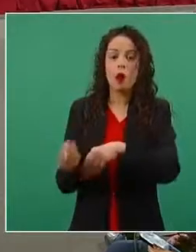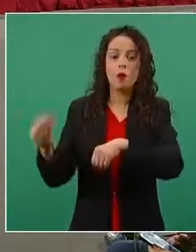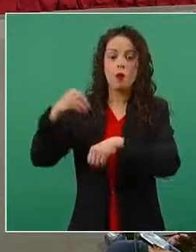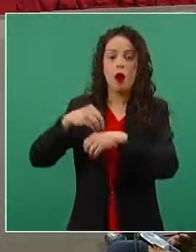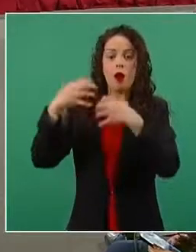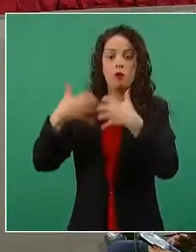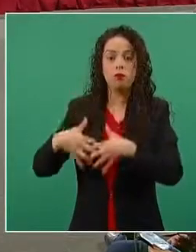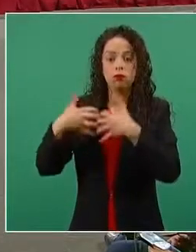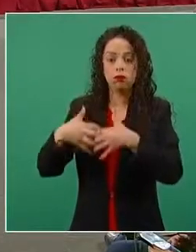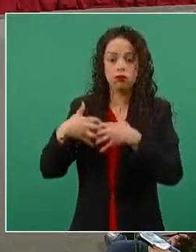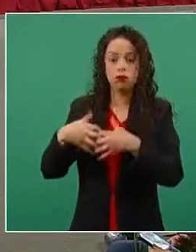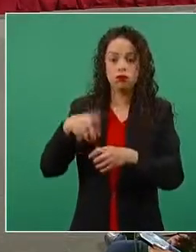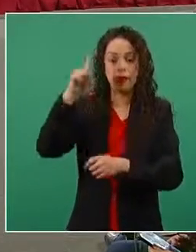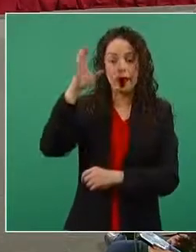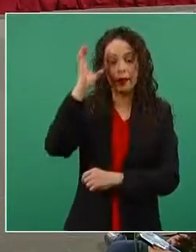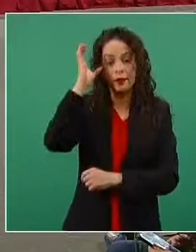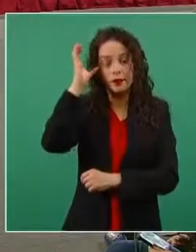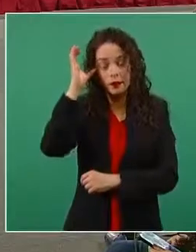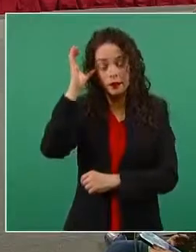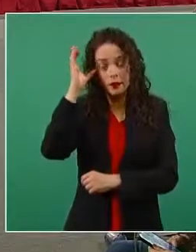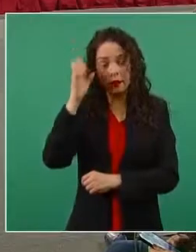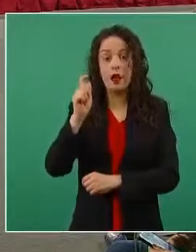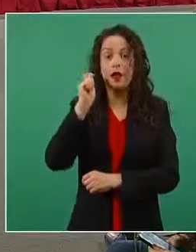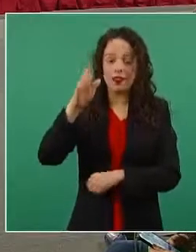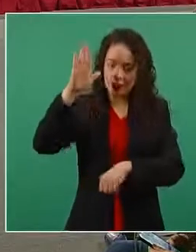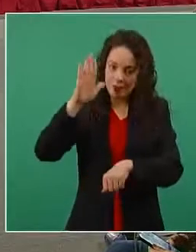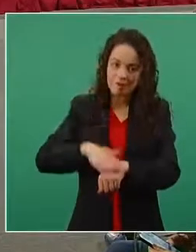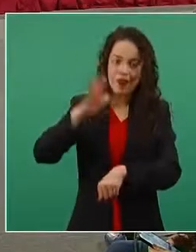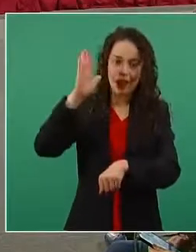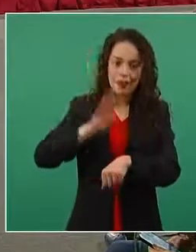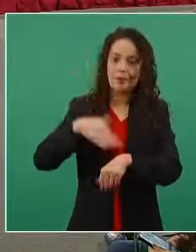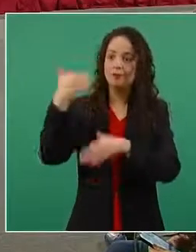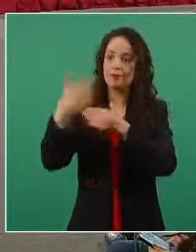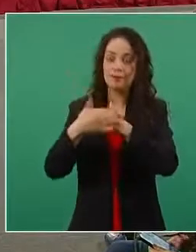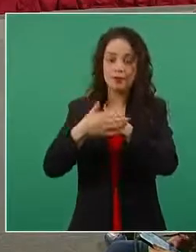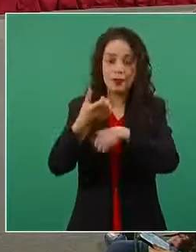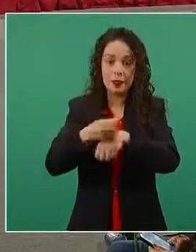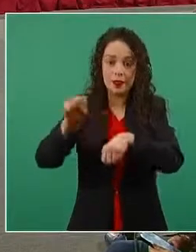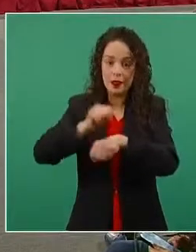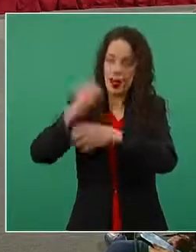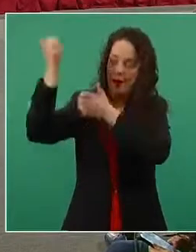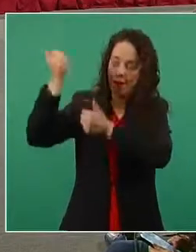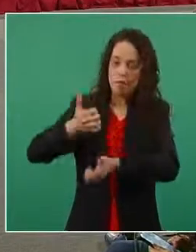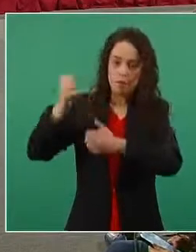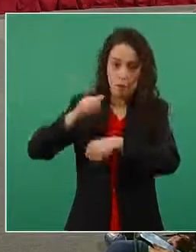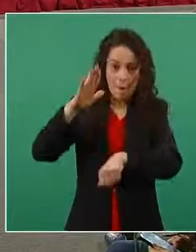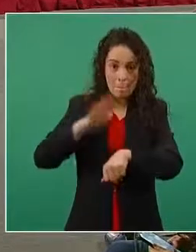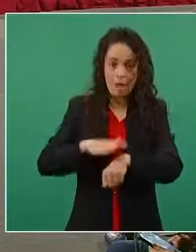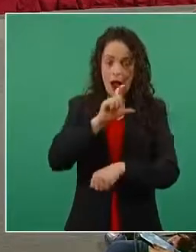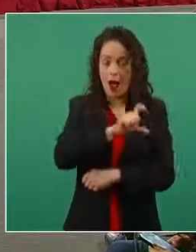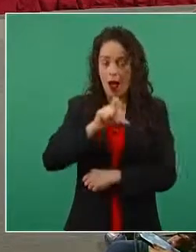envasado en China. Lo que va a hacer es que llegue un número mayor también en las próximas semanas. La que sigue, por favor.